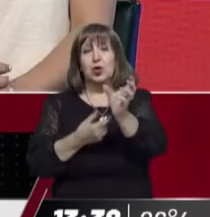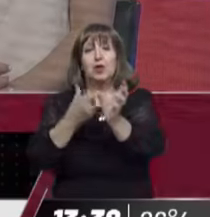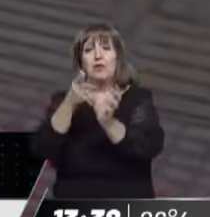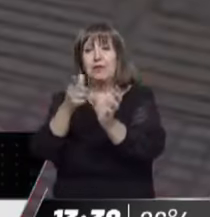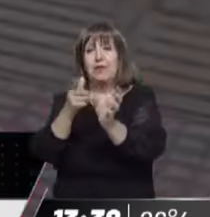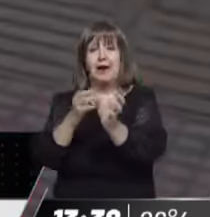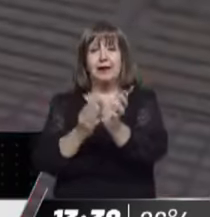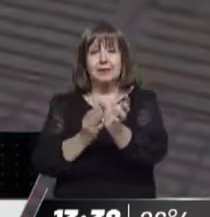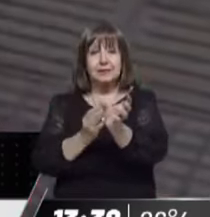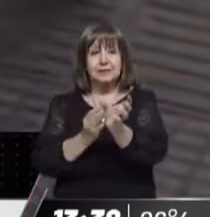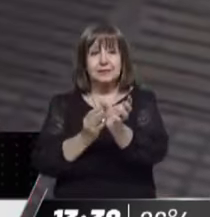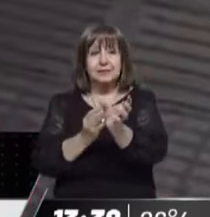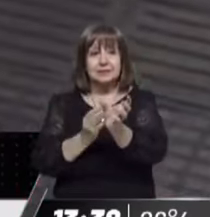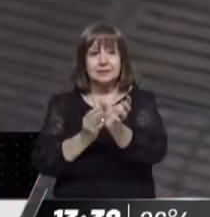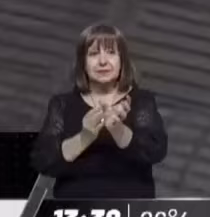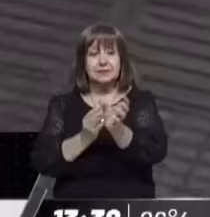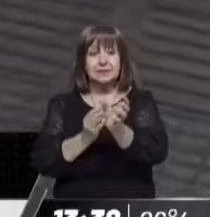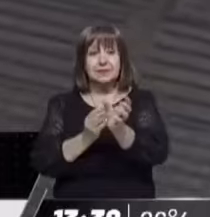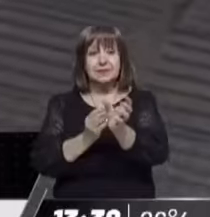sino...